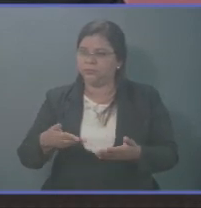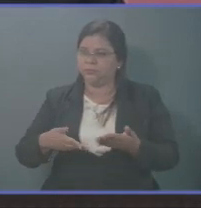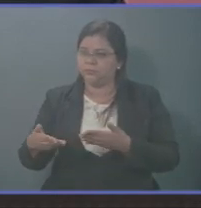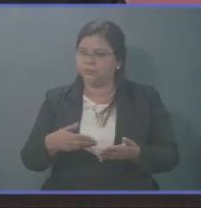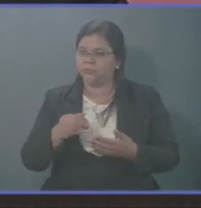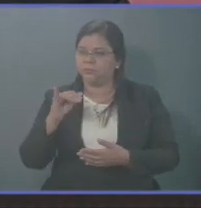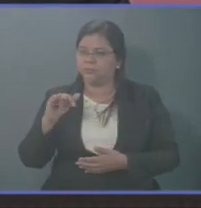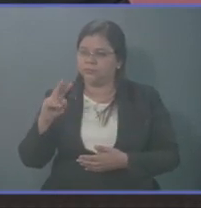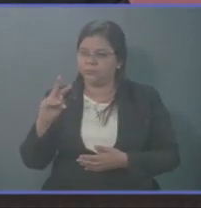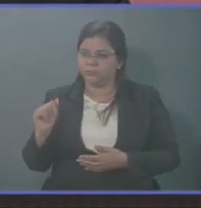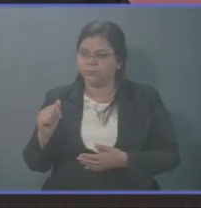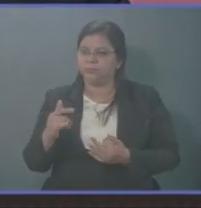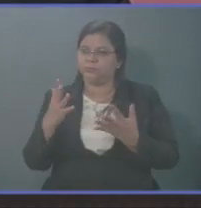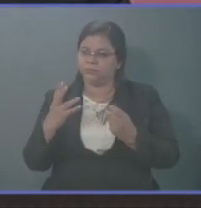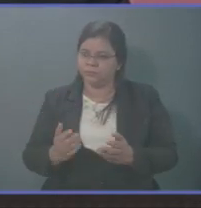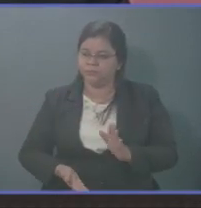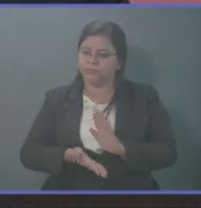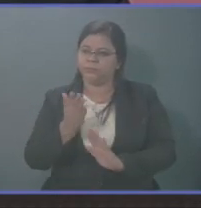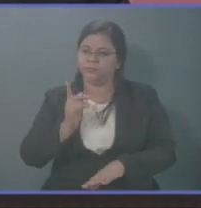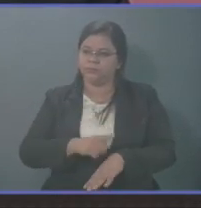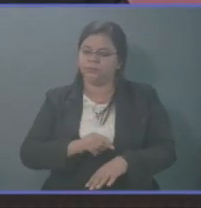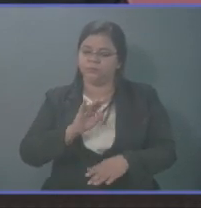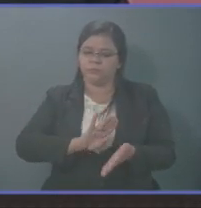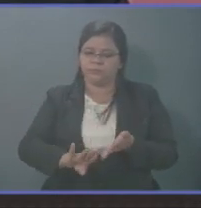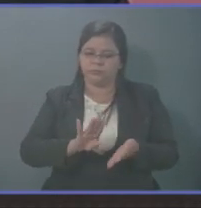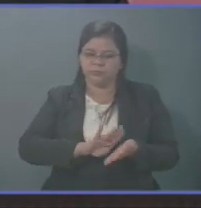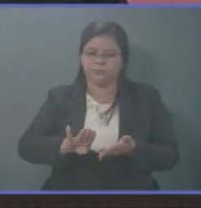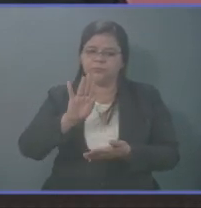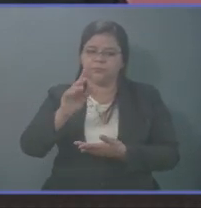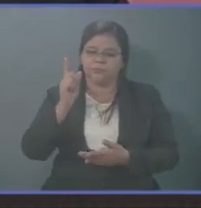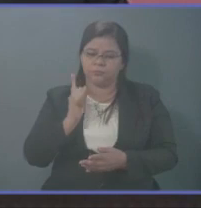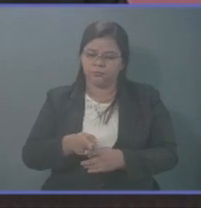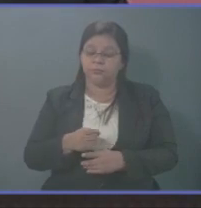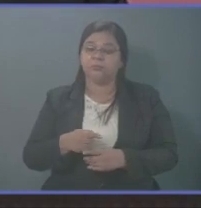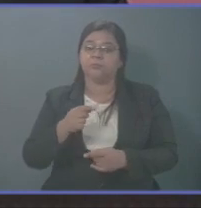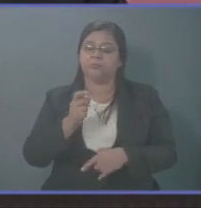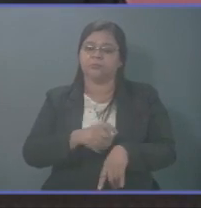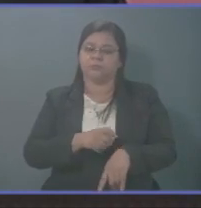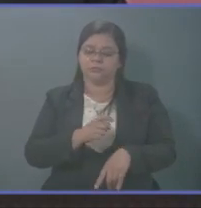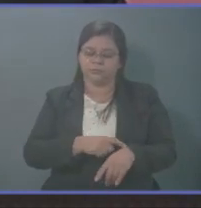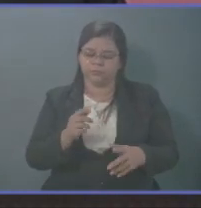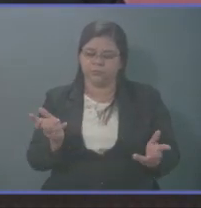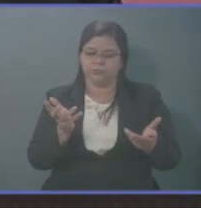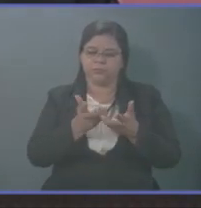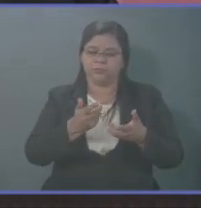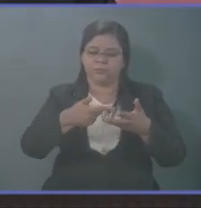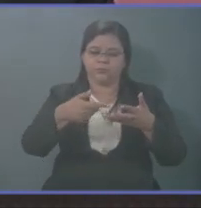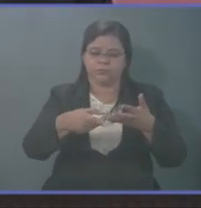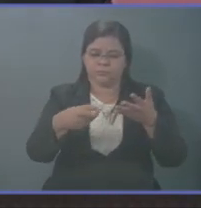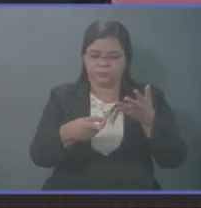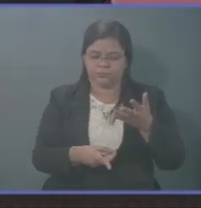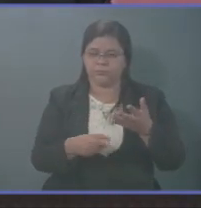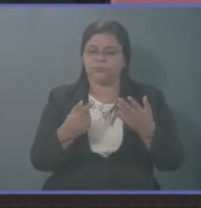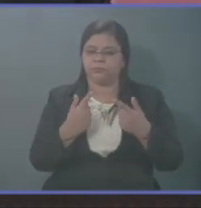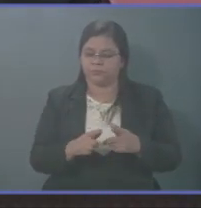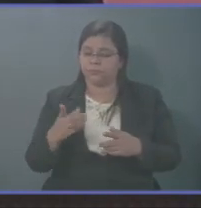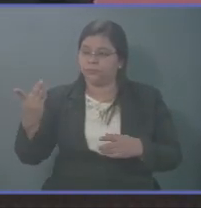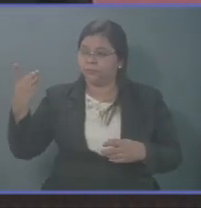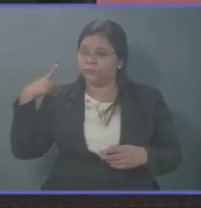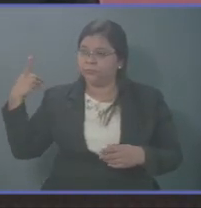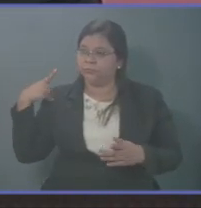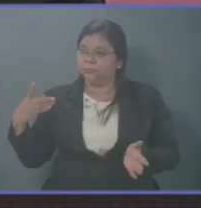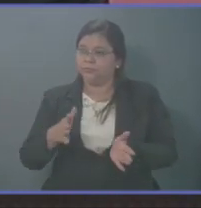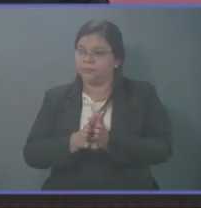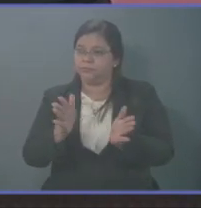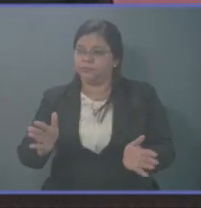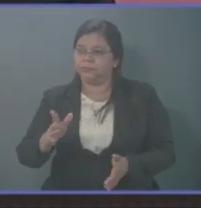servicios, soliciten plazos para el pago de sus obligaciones tributarias al amparo del presente decreto. La Dirección General de